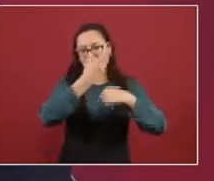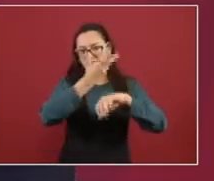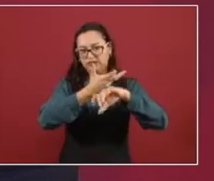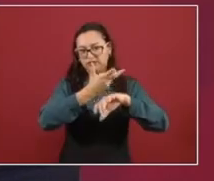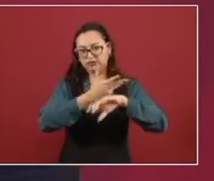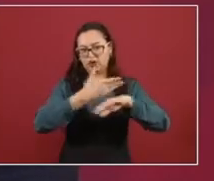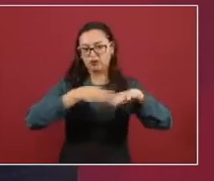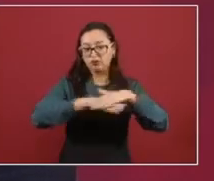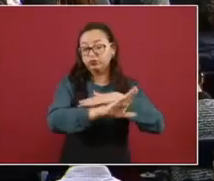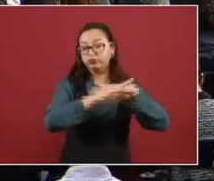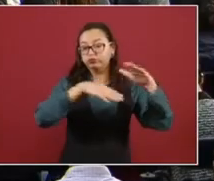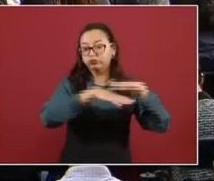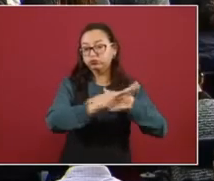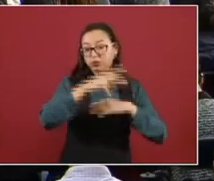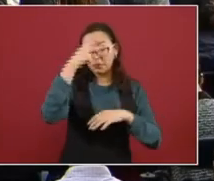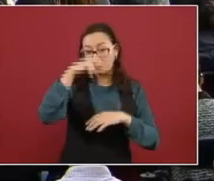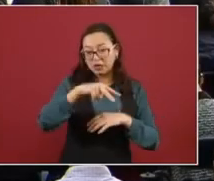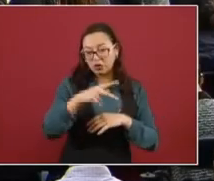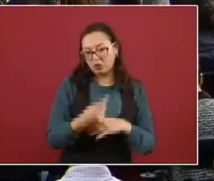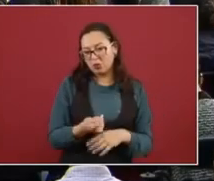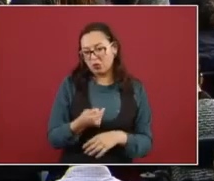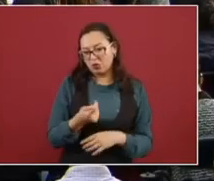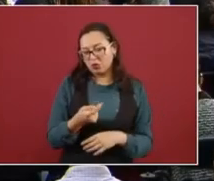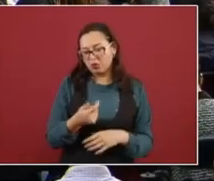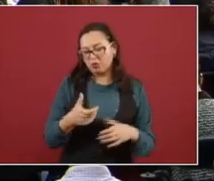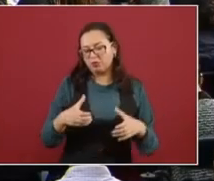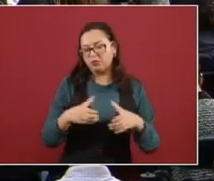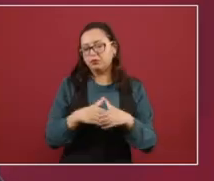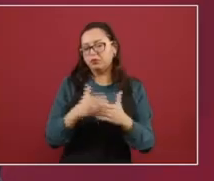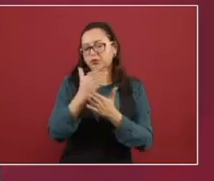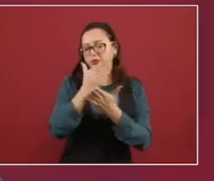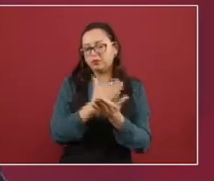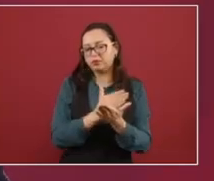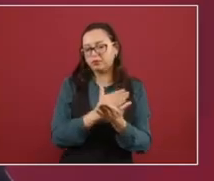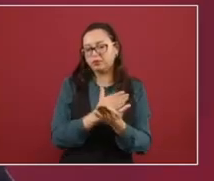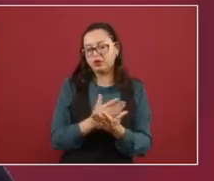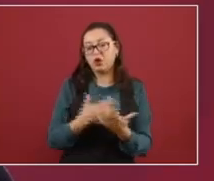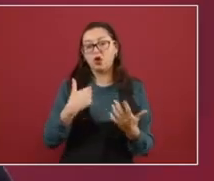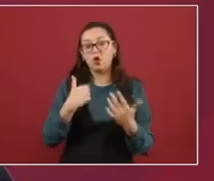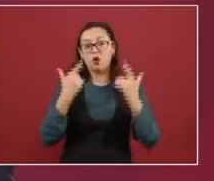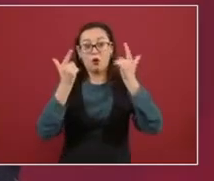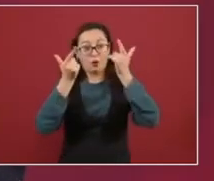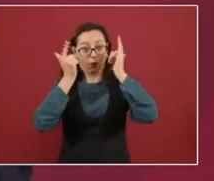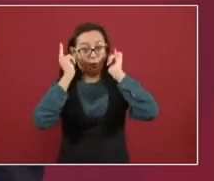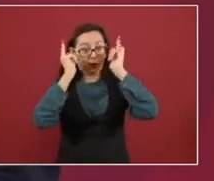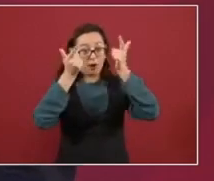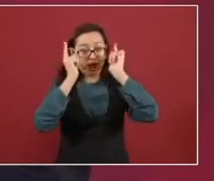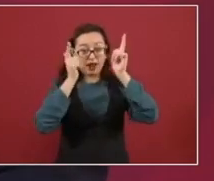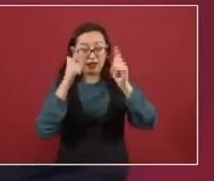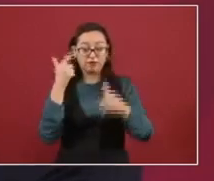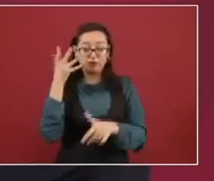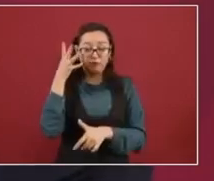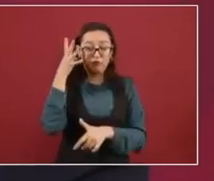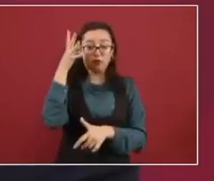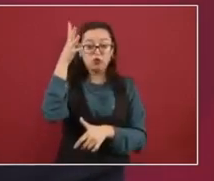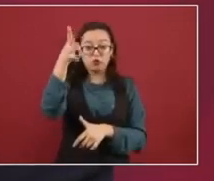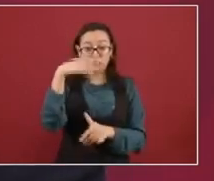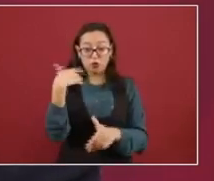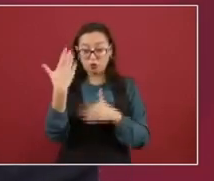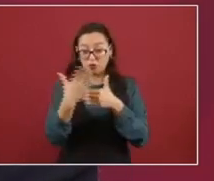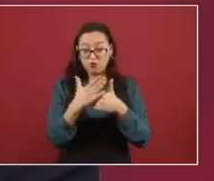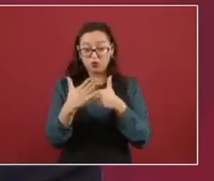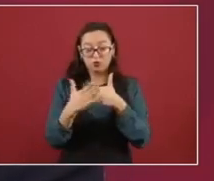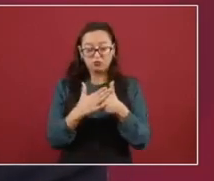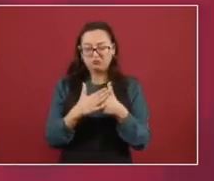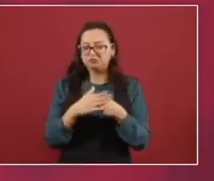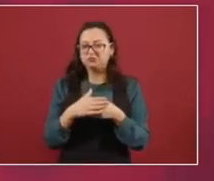la frontera, y yo espero que lleguemos pronto a que ya